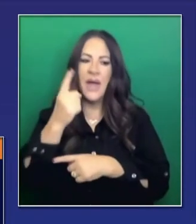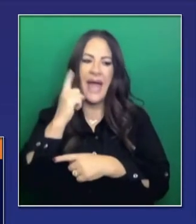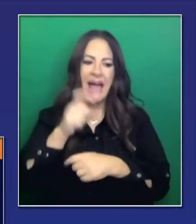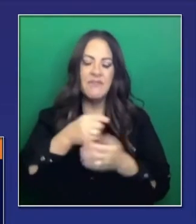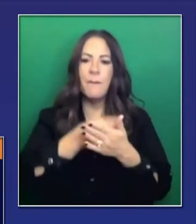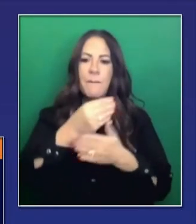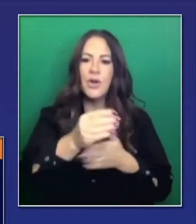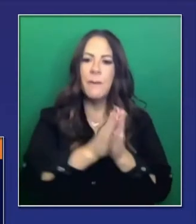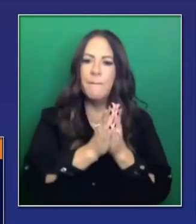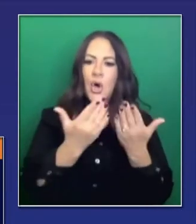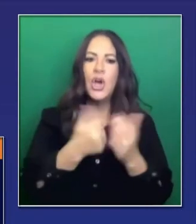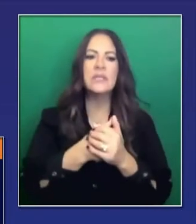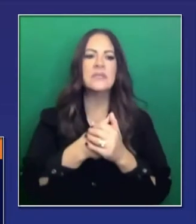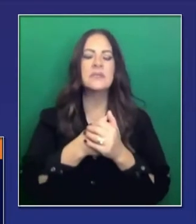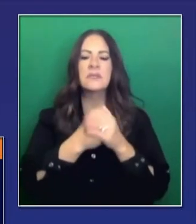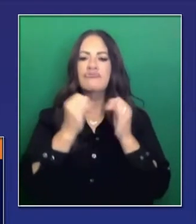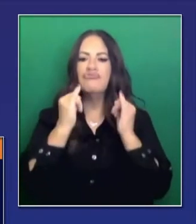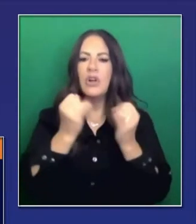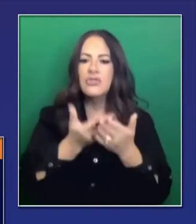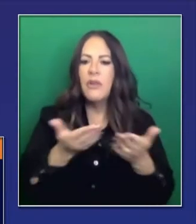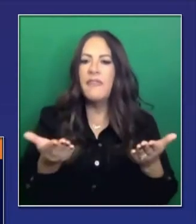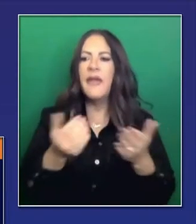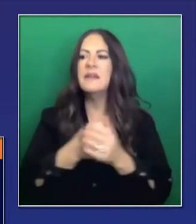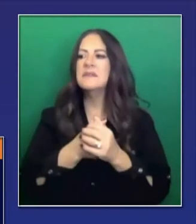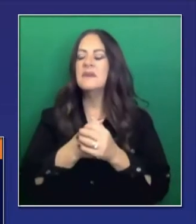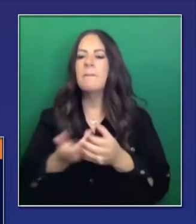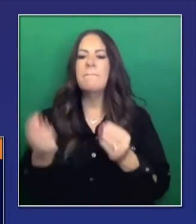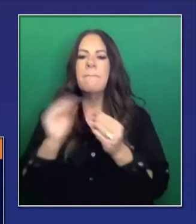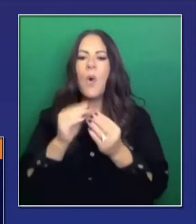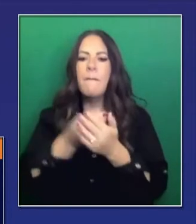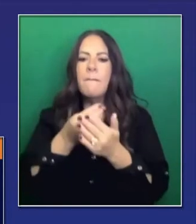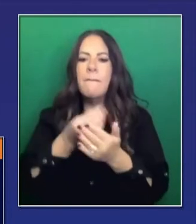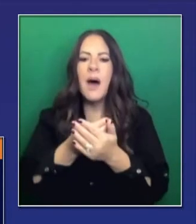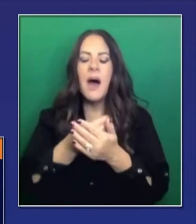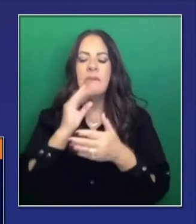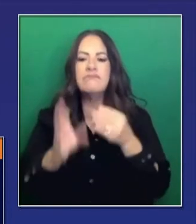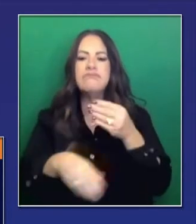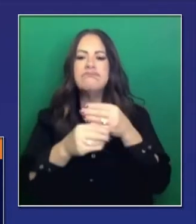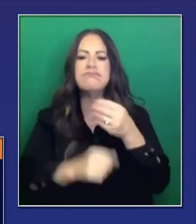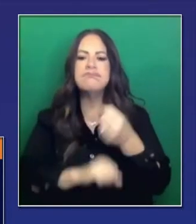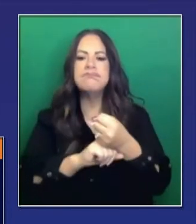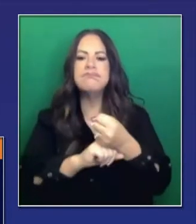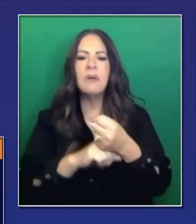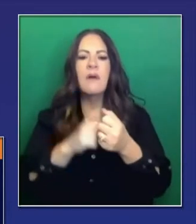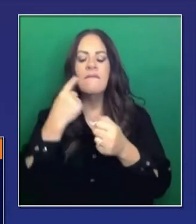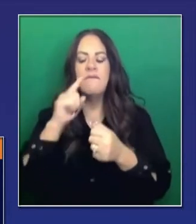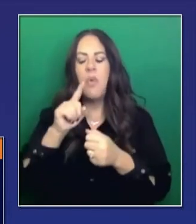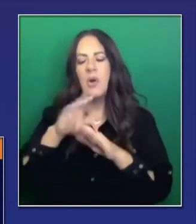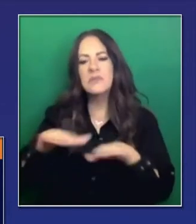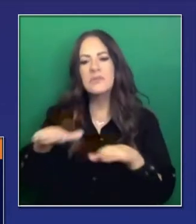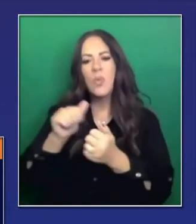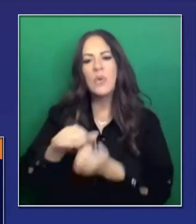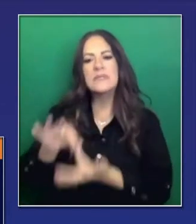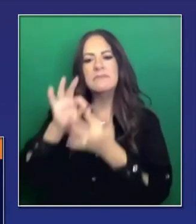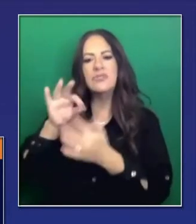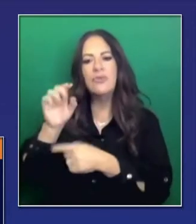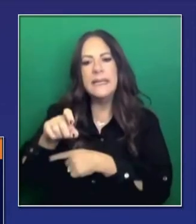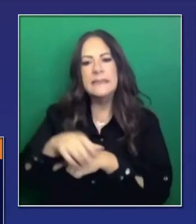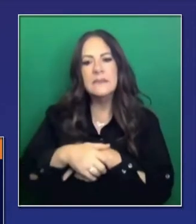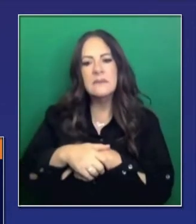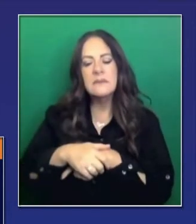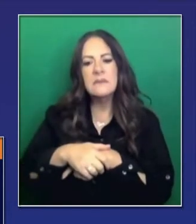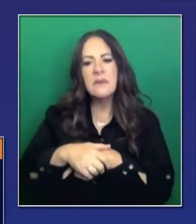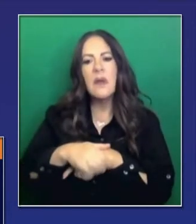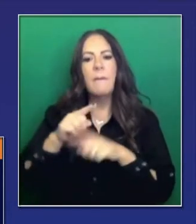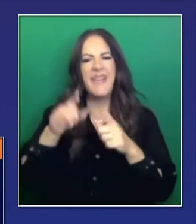materiales didácticos. Más dinero que se proporcionará, apoyo suplementario para personas con necesidades especiales.